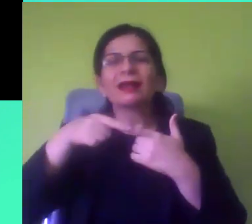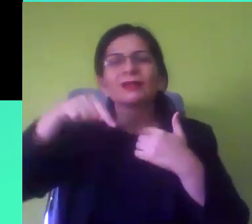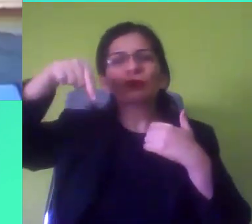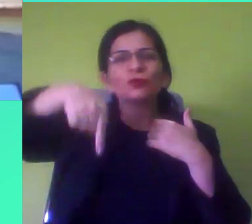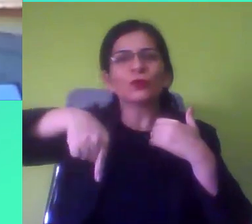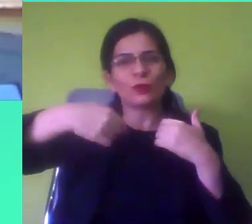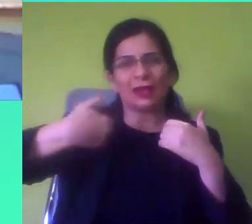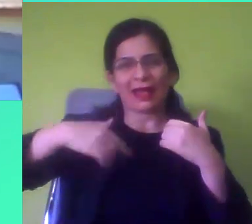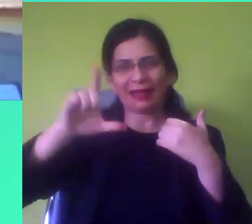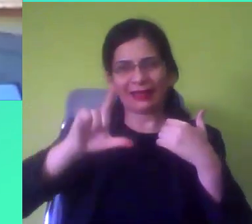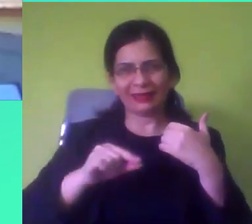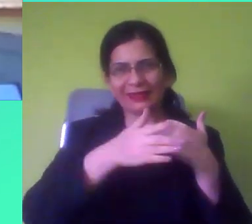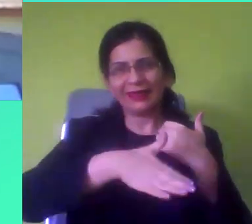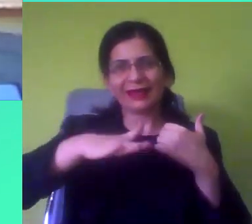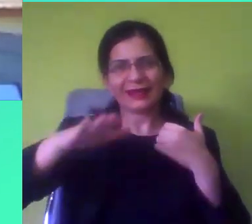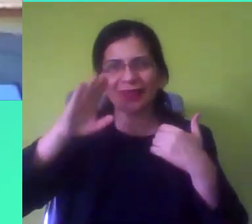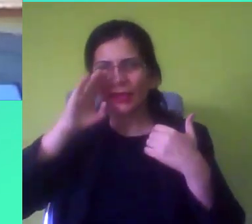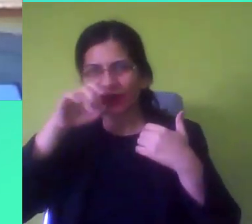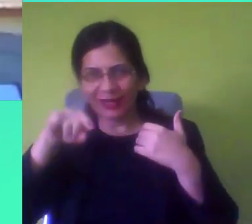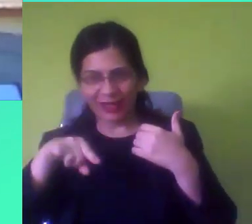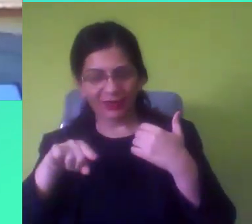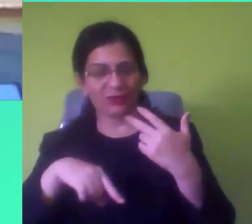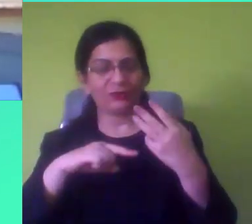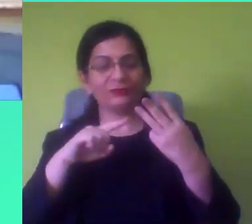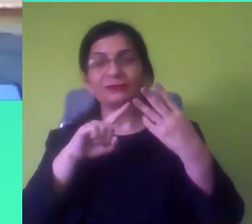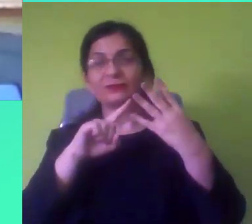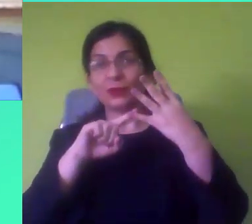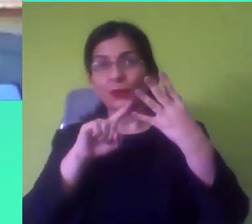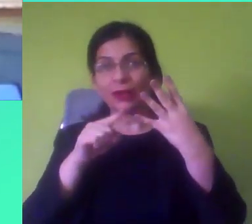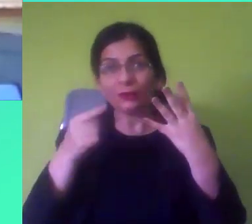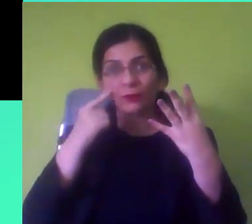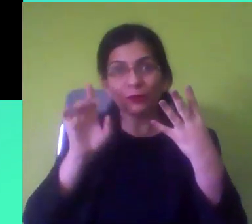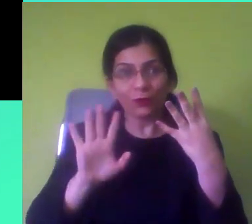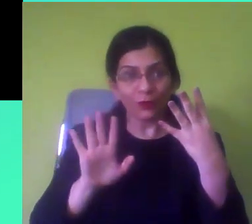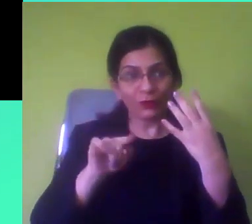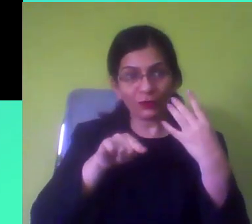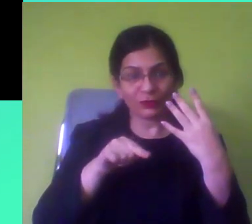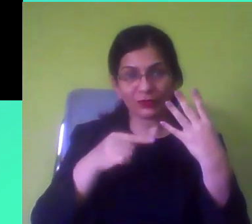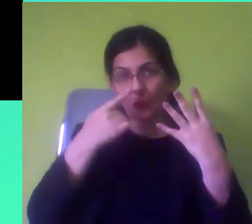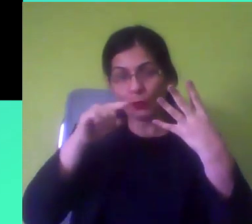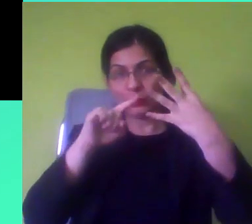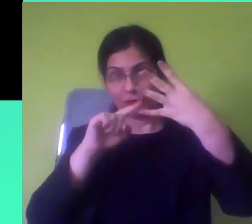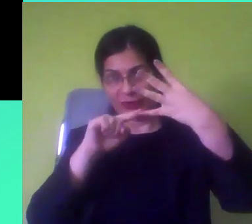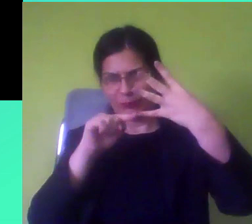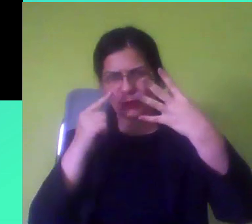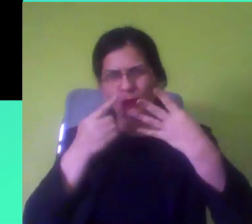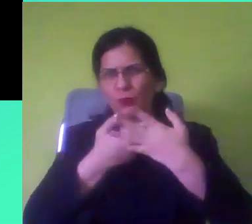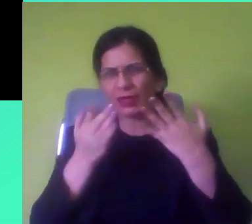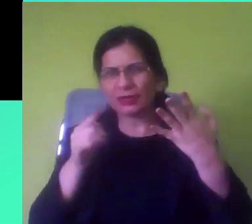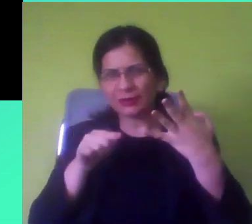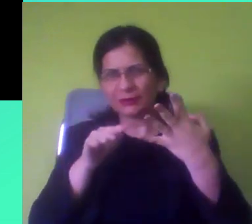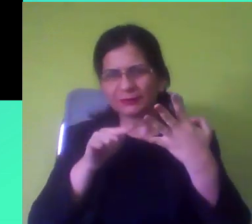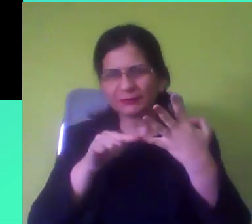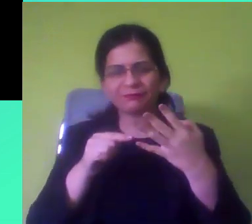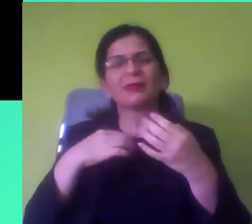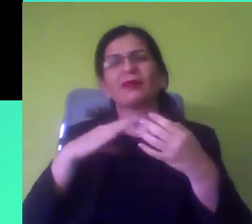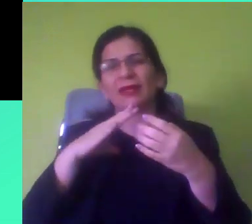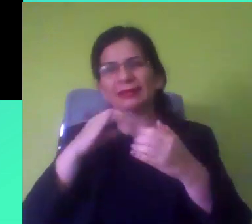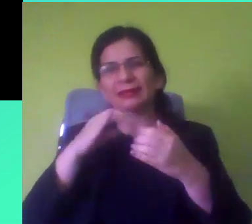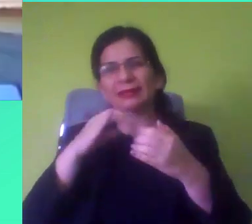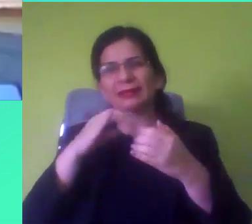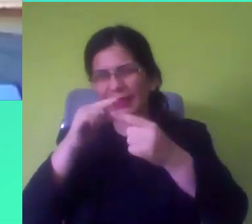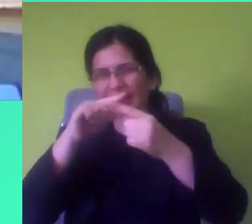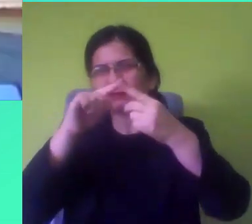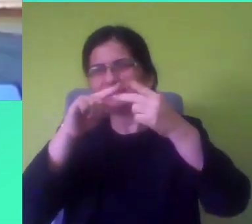Río Negro, o unos todavía menos conocidos, que son los glaciares de escombro. Para entender un poco qué son los glaciares cubiertos,